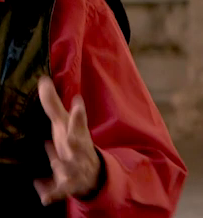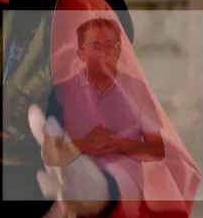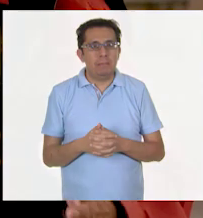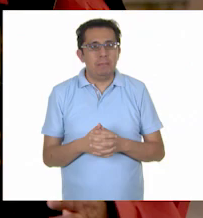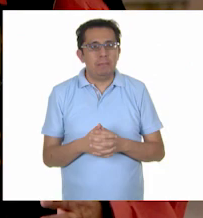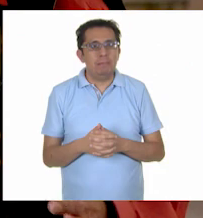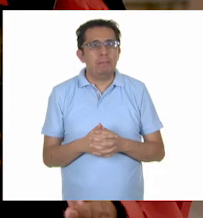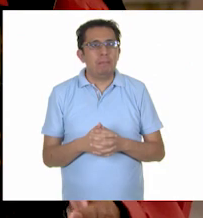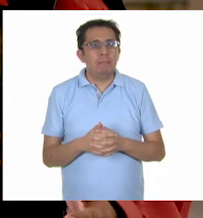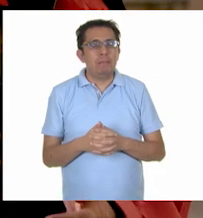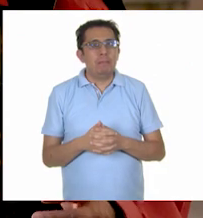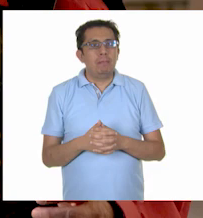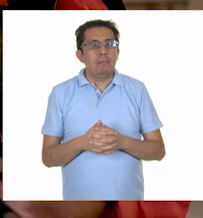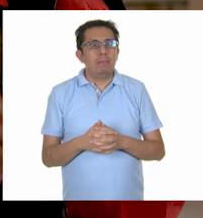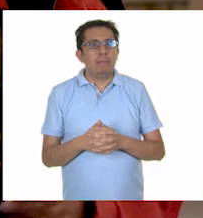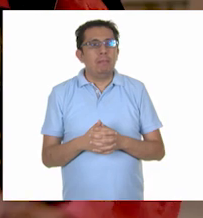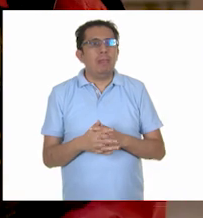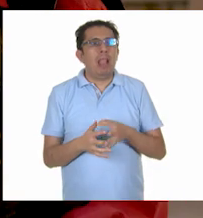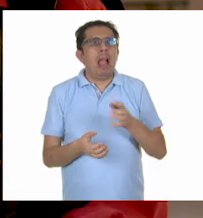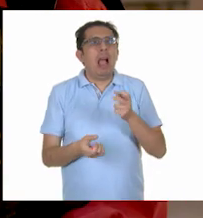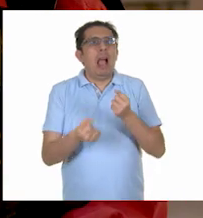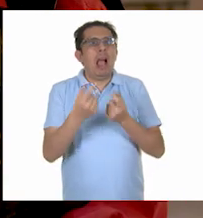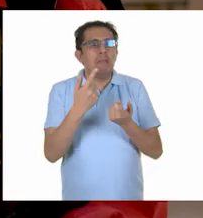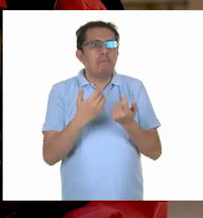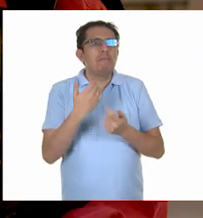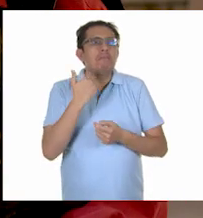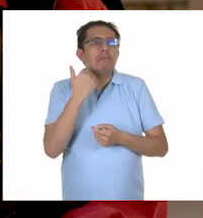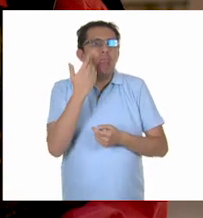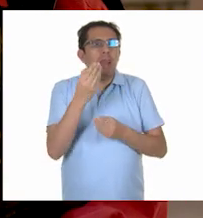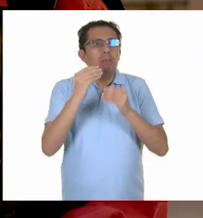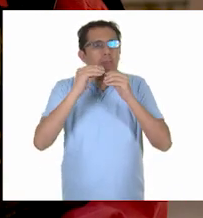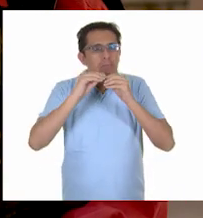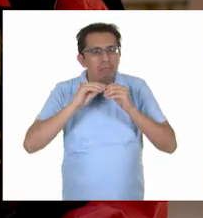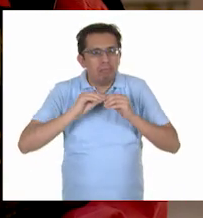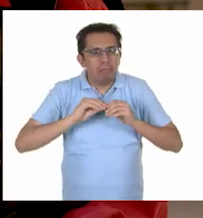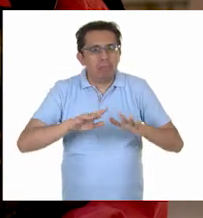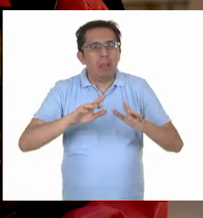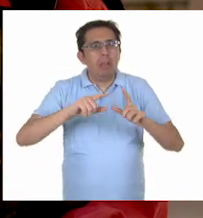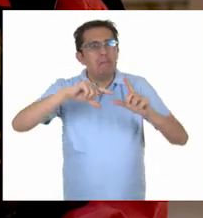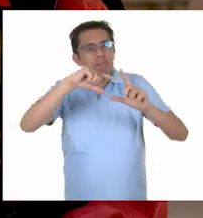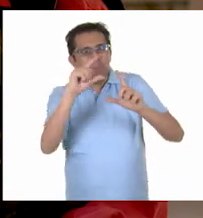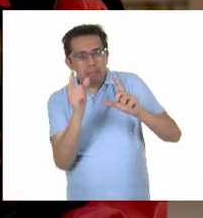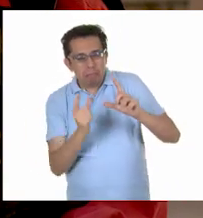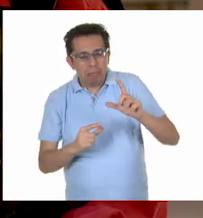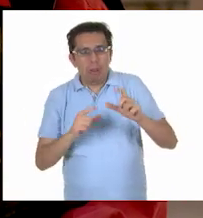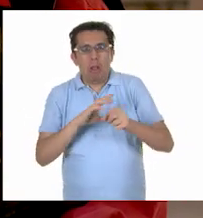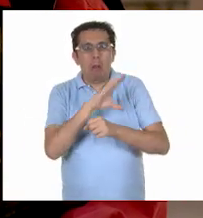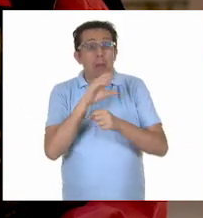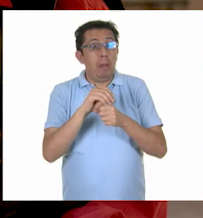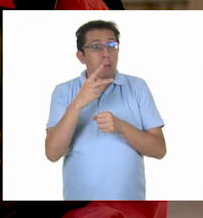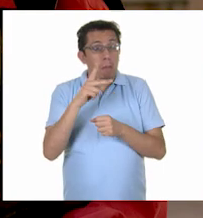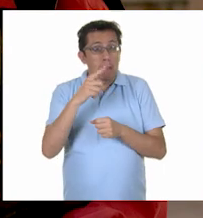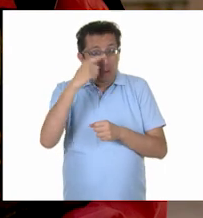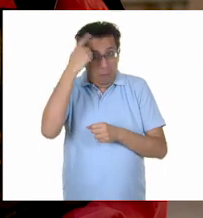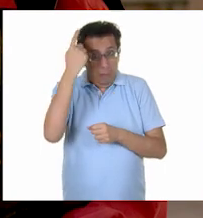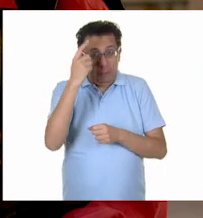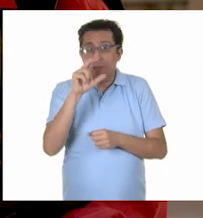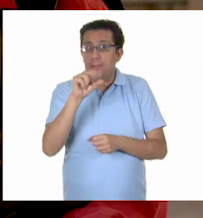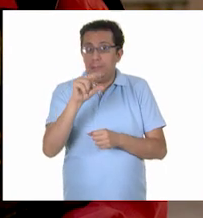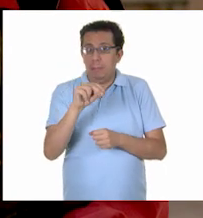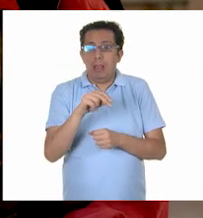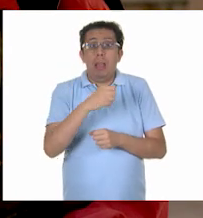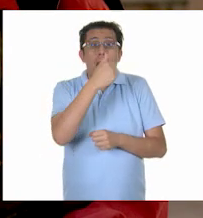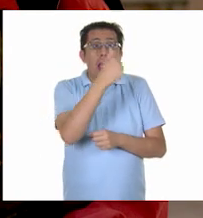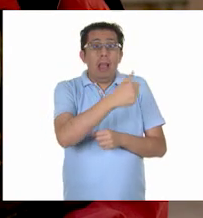Hay intentos de hacerlo más nacional, pero no es fácil, porque